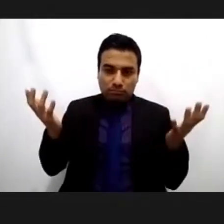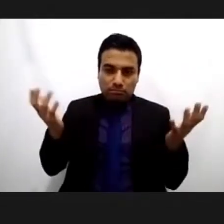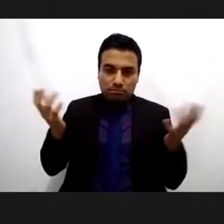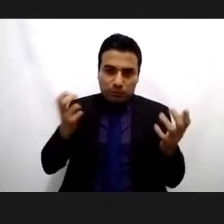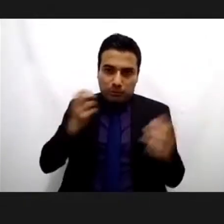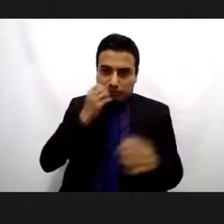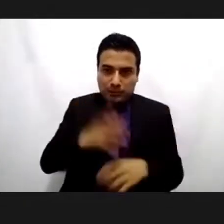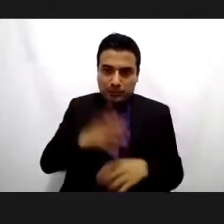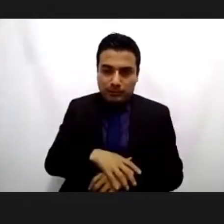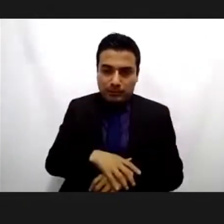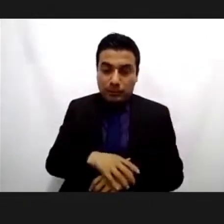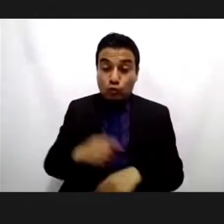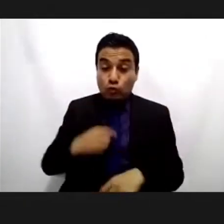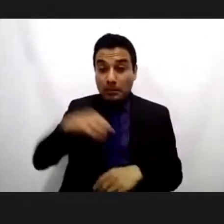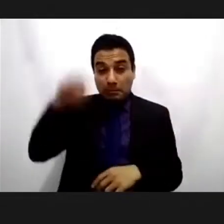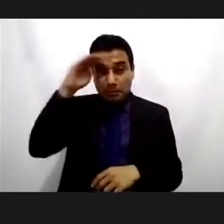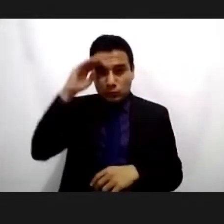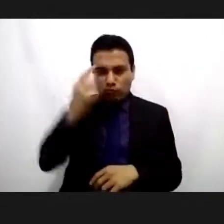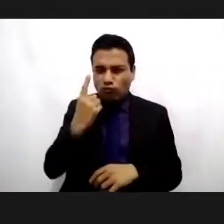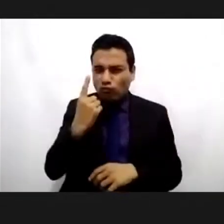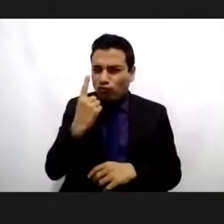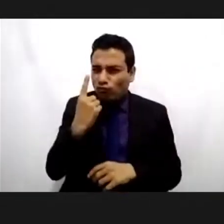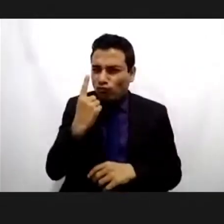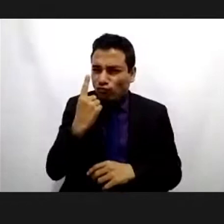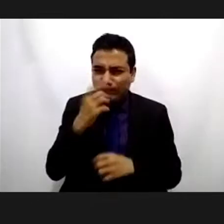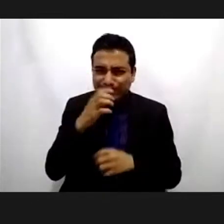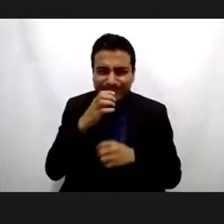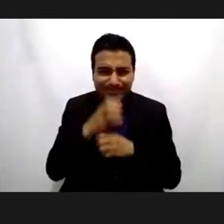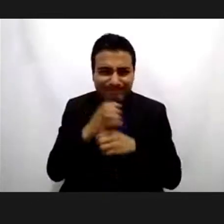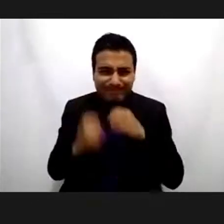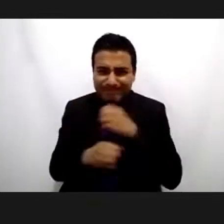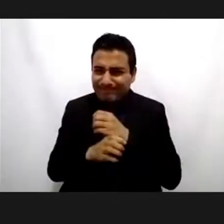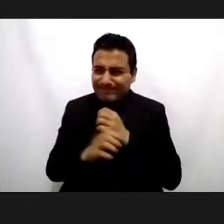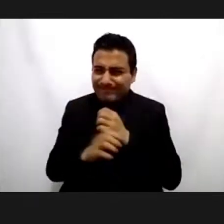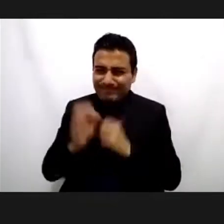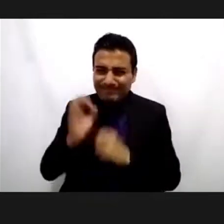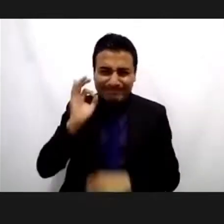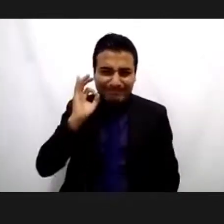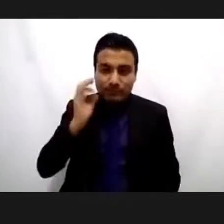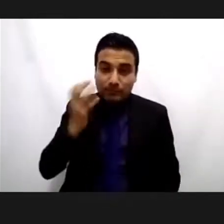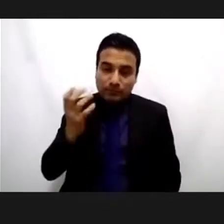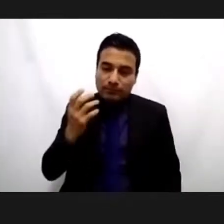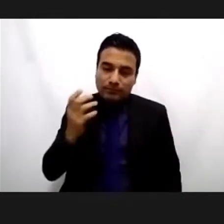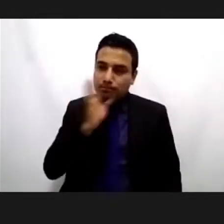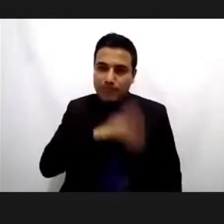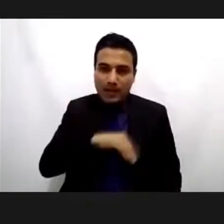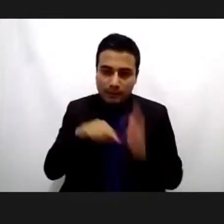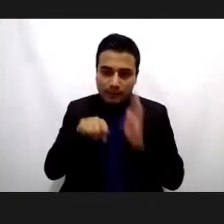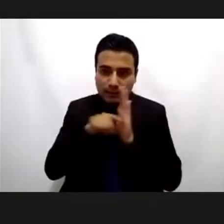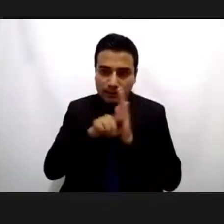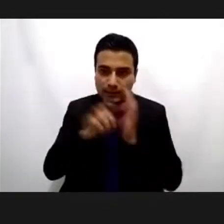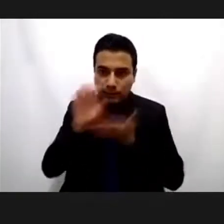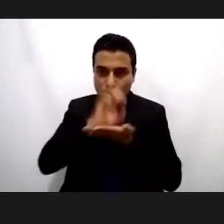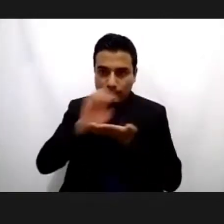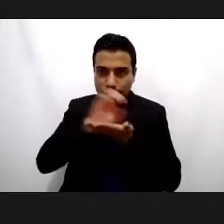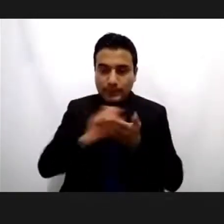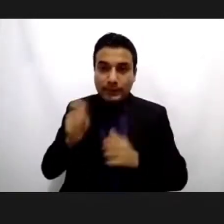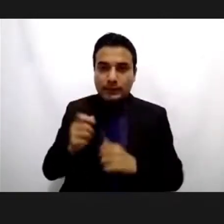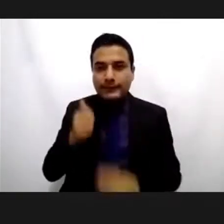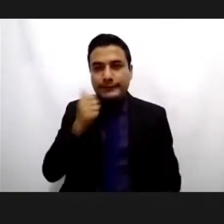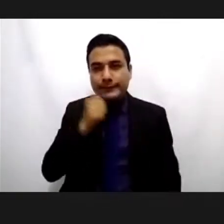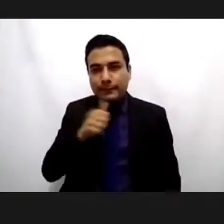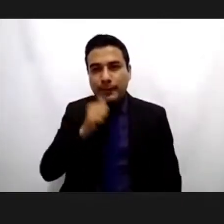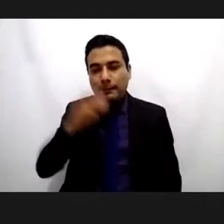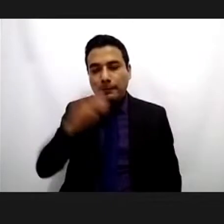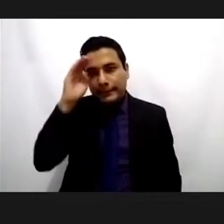una de las cosas que más daña a la escenografía es el concepto de decorado